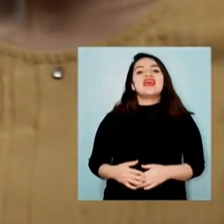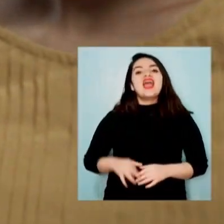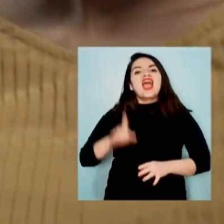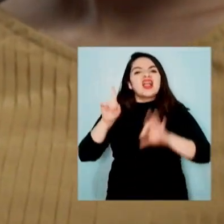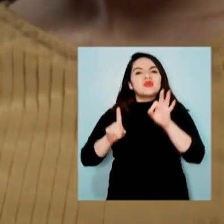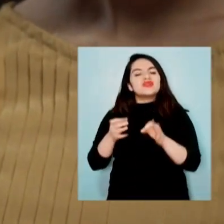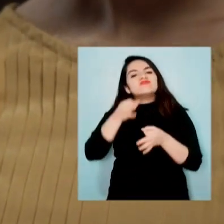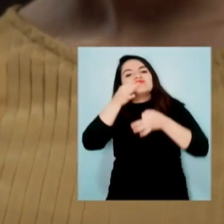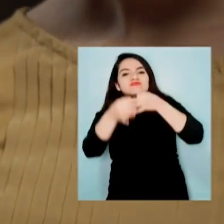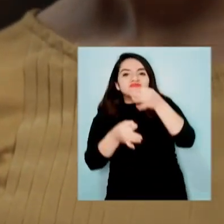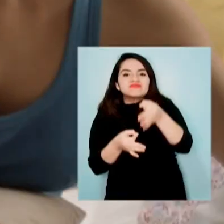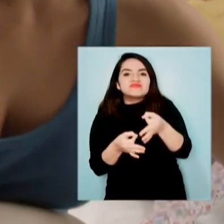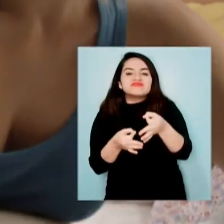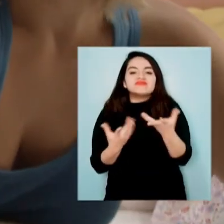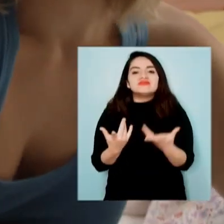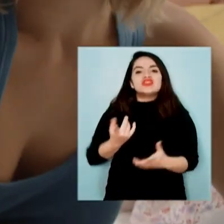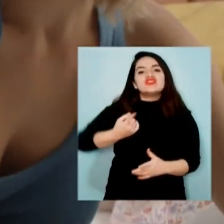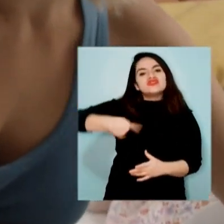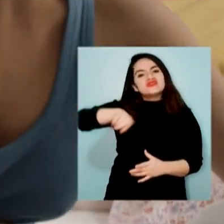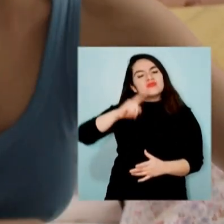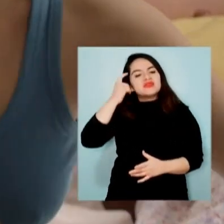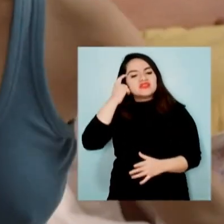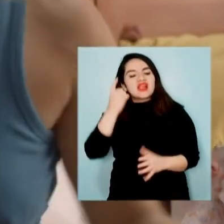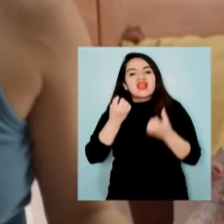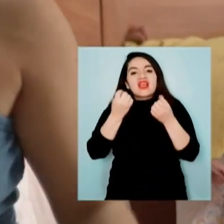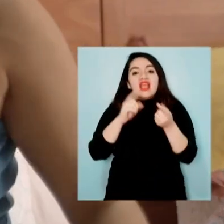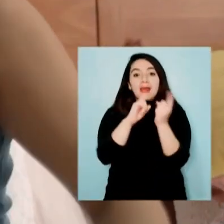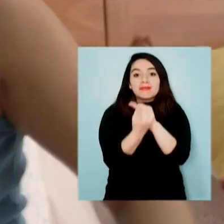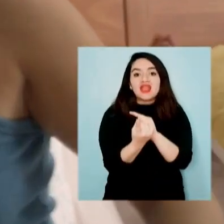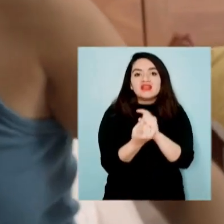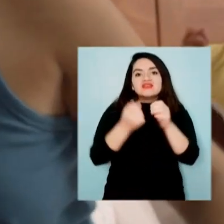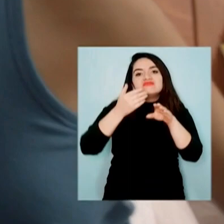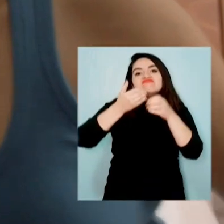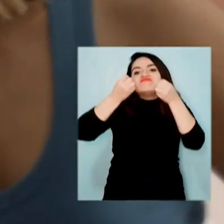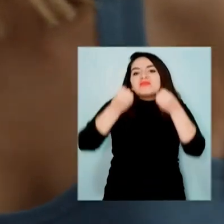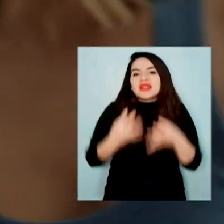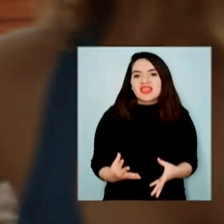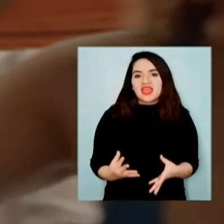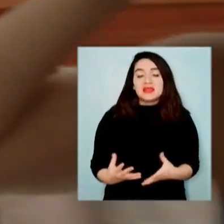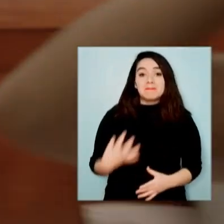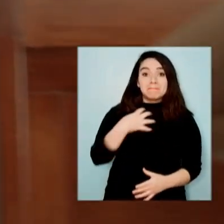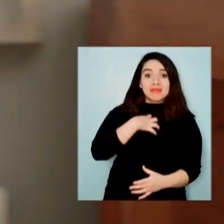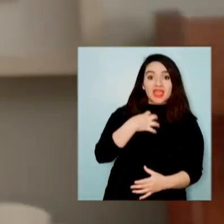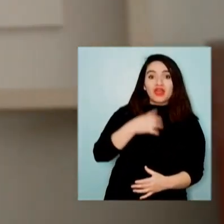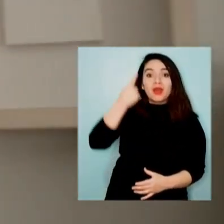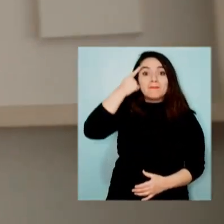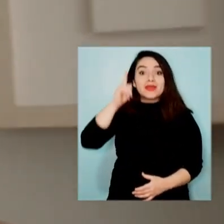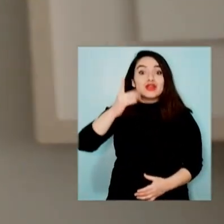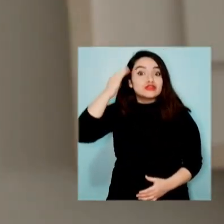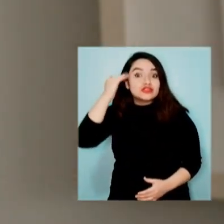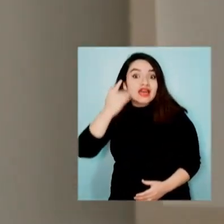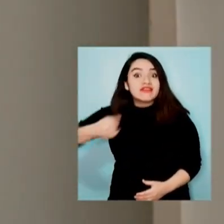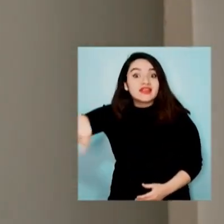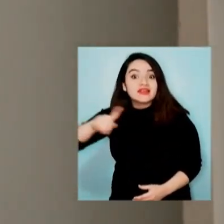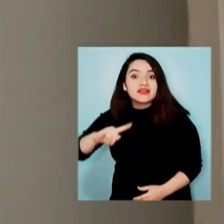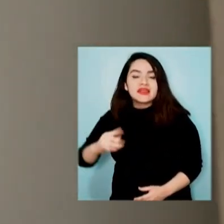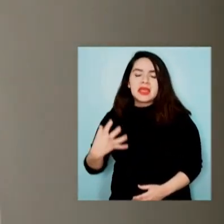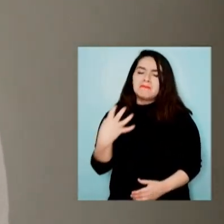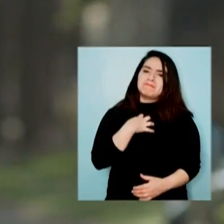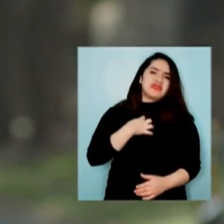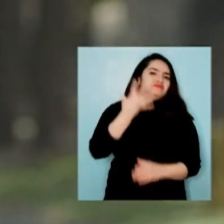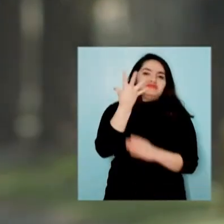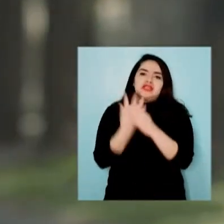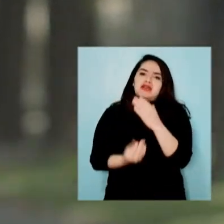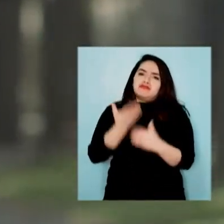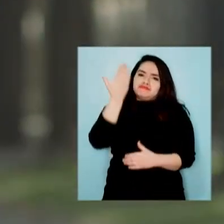participar de ella. Y muchos van a tratar de convencernos de que cambiar es retroceder. Van a intentar meternos miedo, pero lo que no